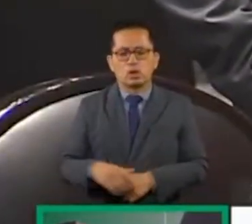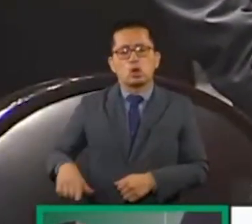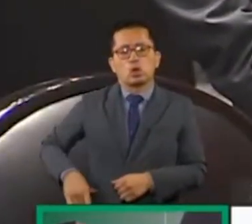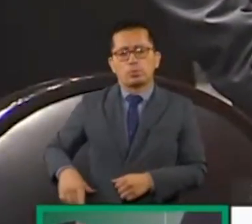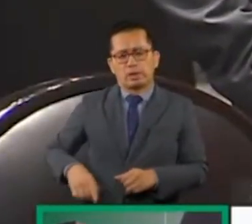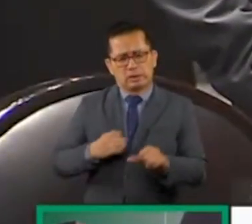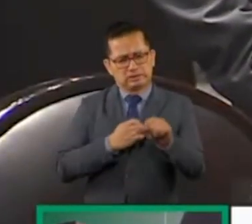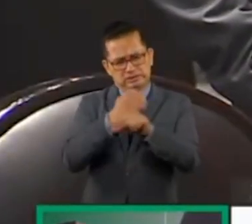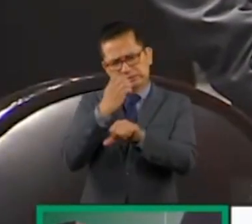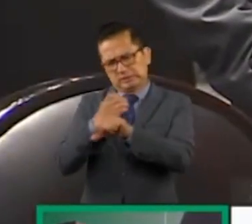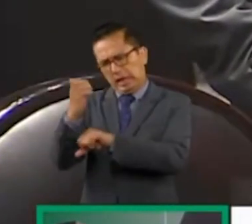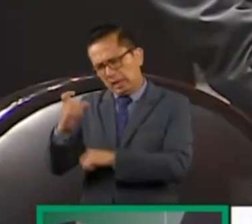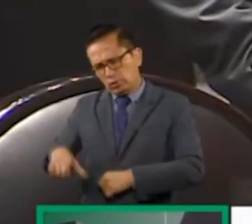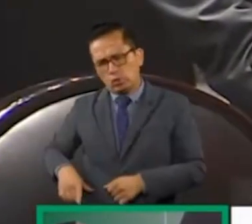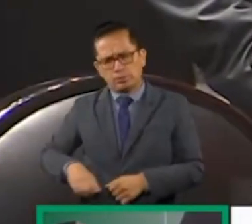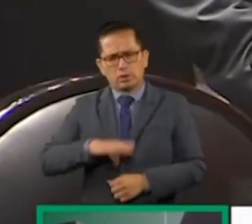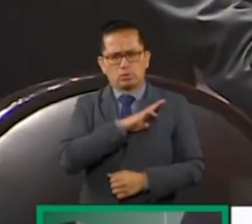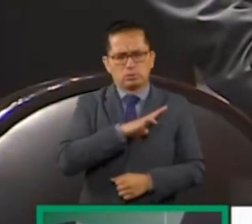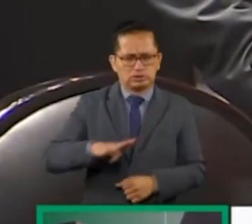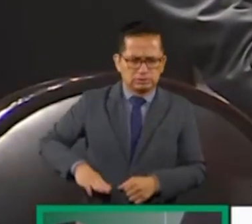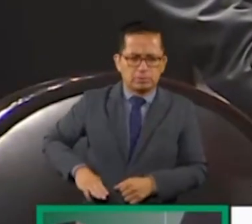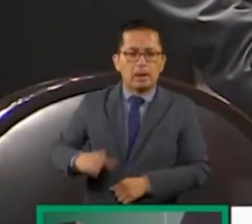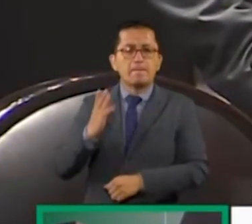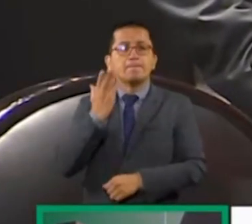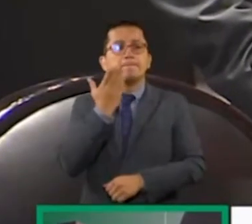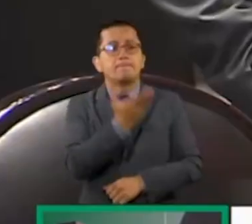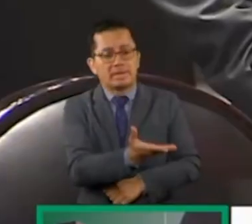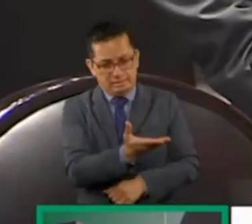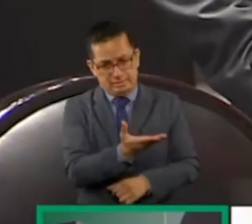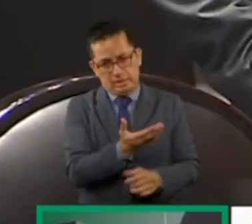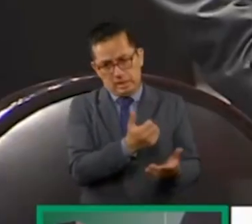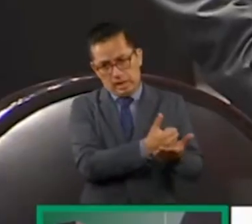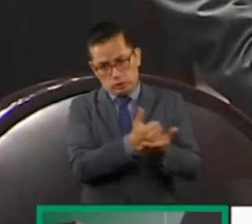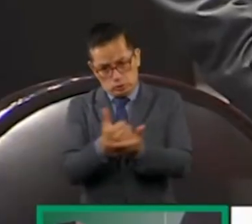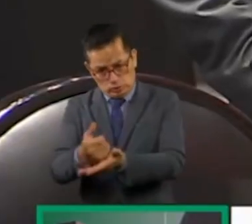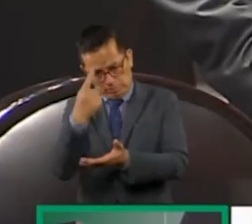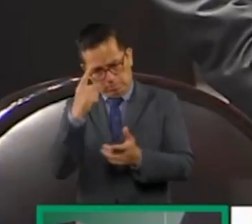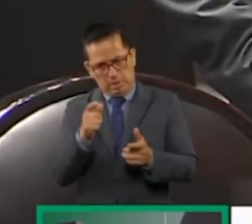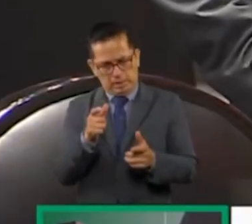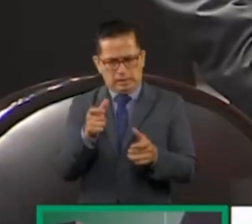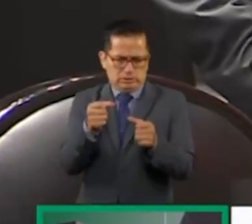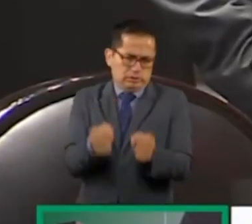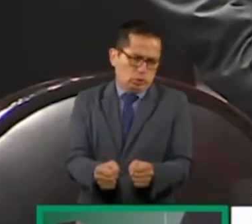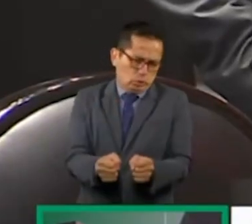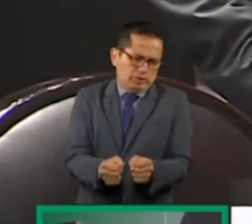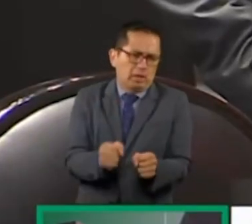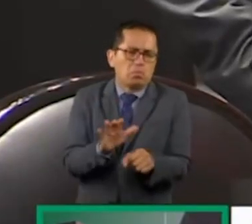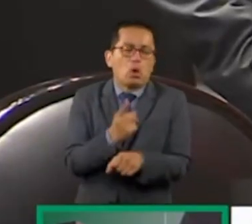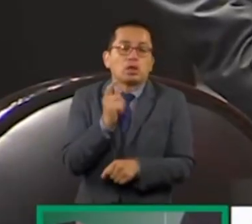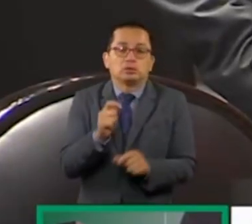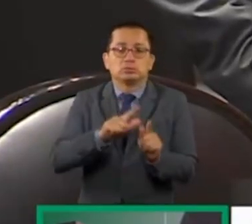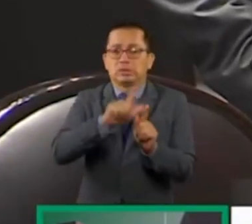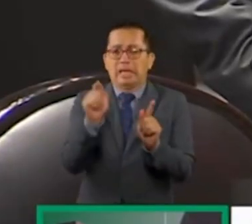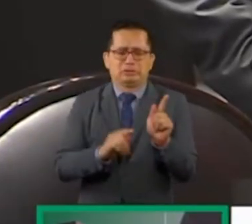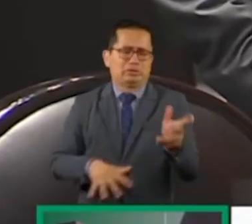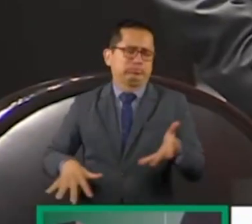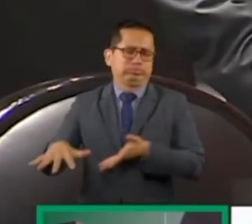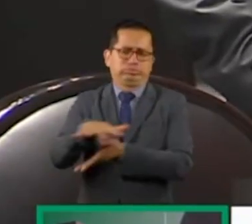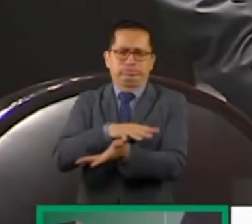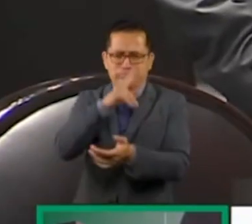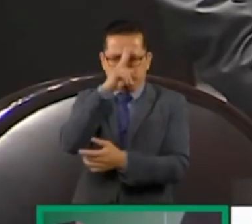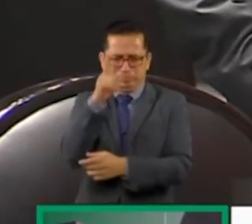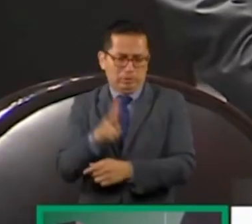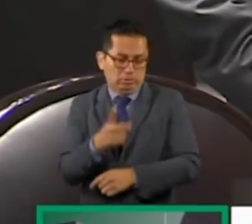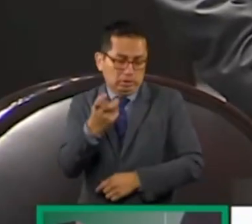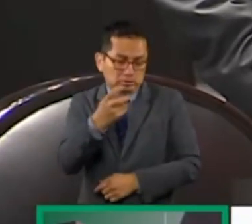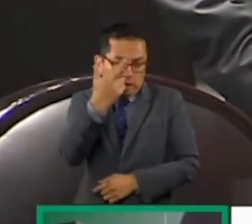municipales de seguridad deriva de la profunda inseguridad que hay en el país, no de otra razón. La presencia de la Guardia Nacional y de fuerzas federales en